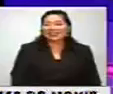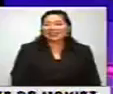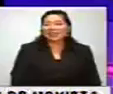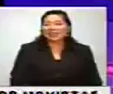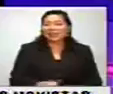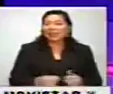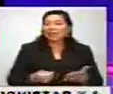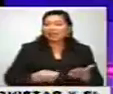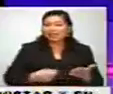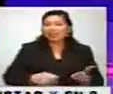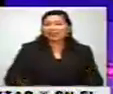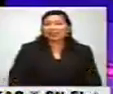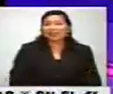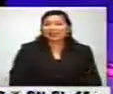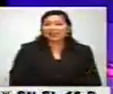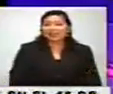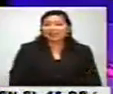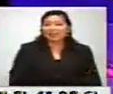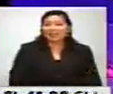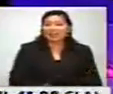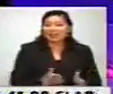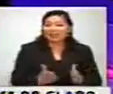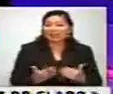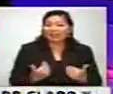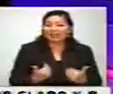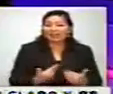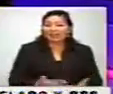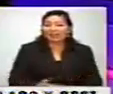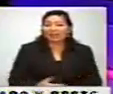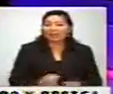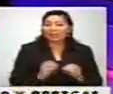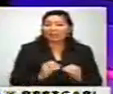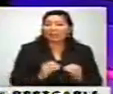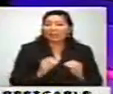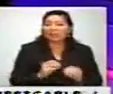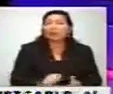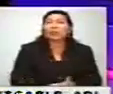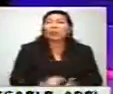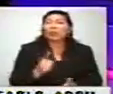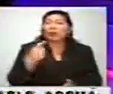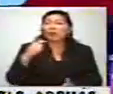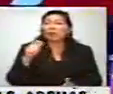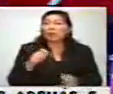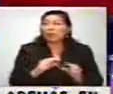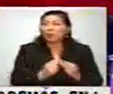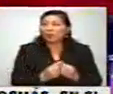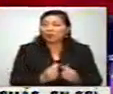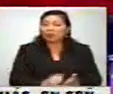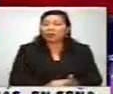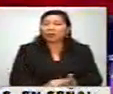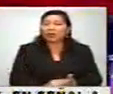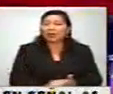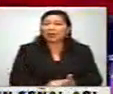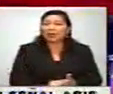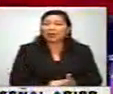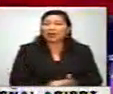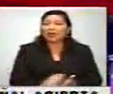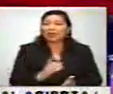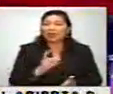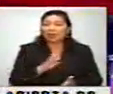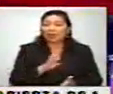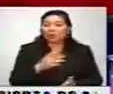número de firmas requeridas, algunos señalan que debe ser, el Ejecutivo propone 1%, el grupo de trabajo que preside la congresista